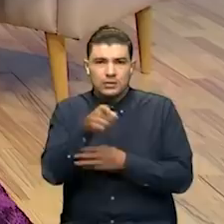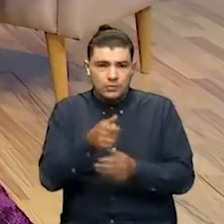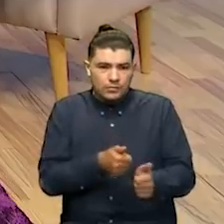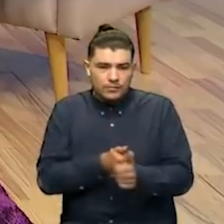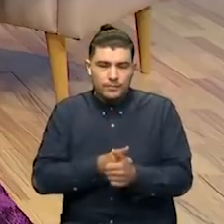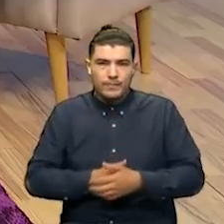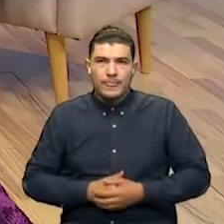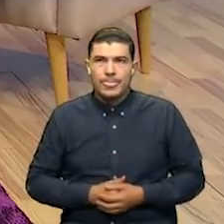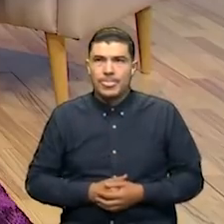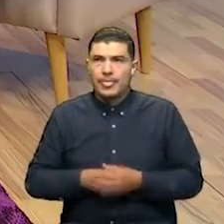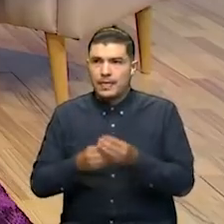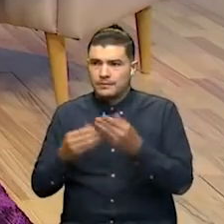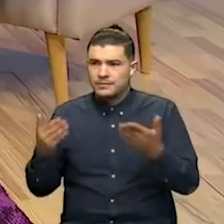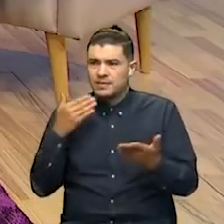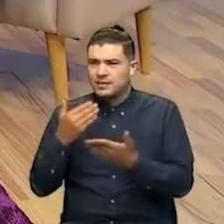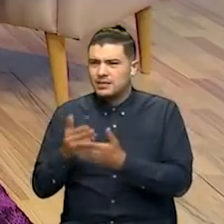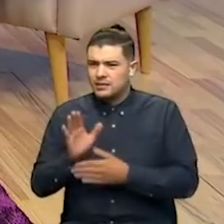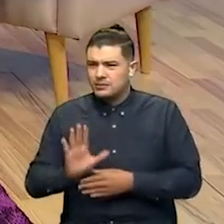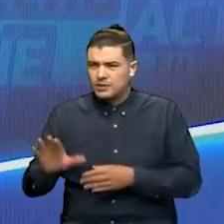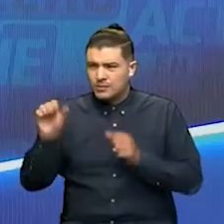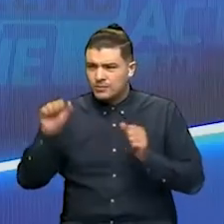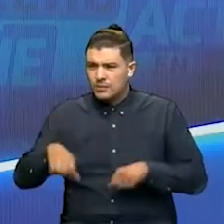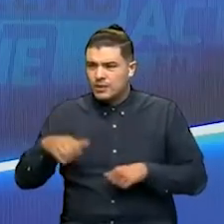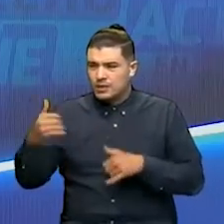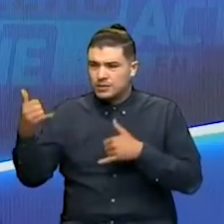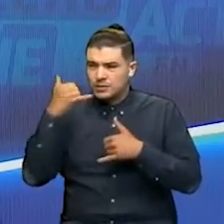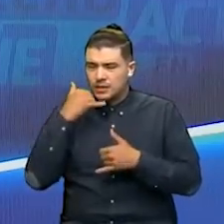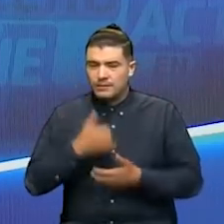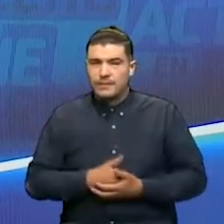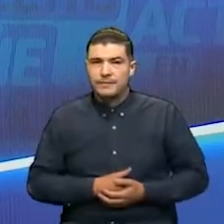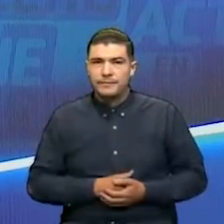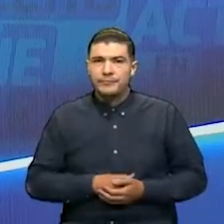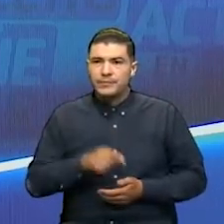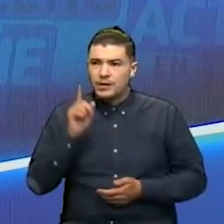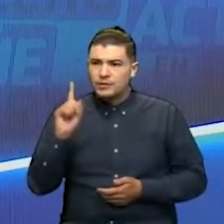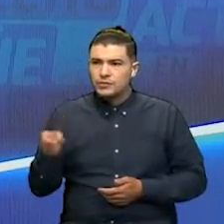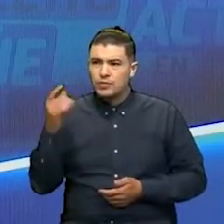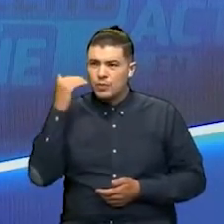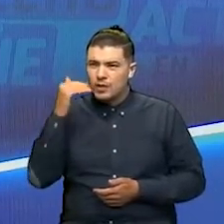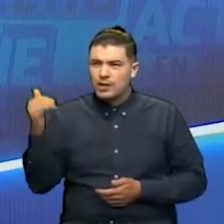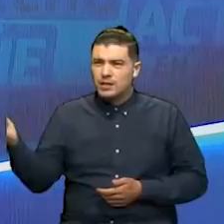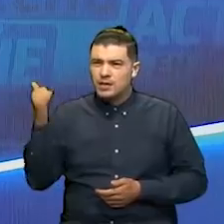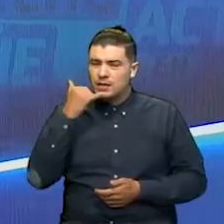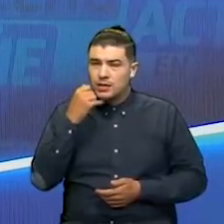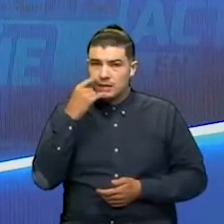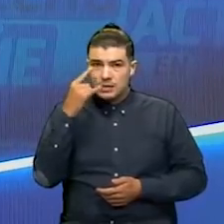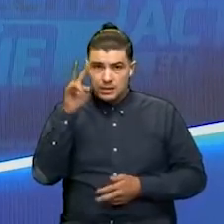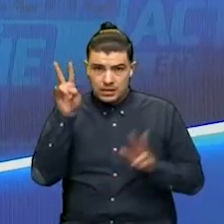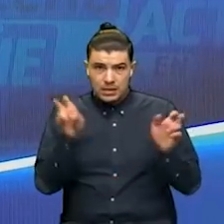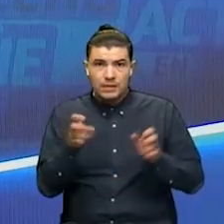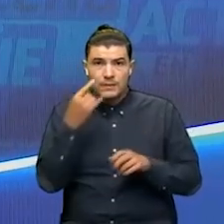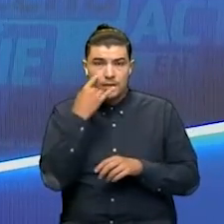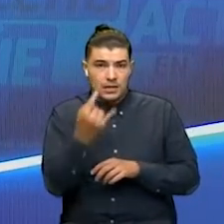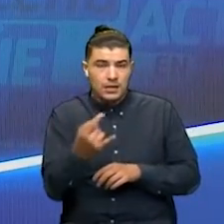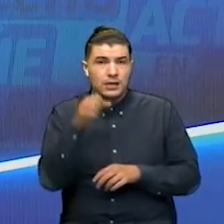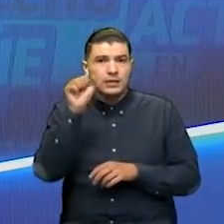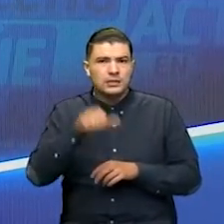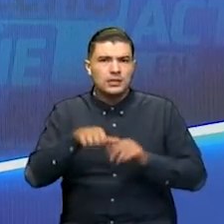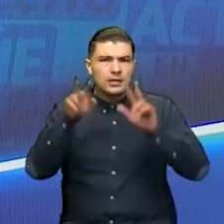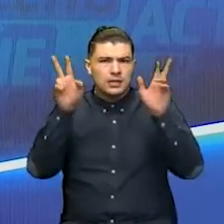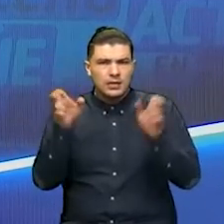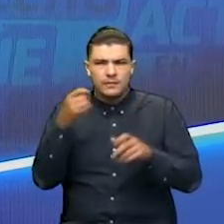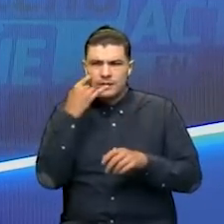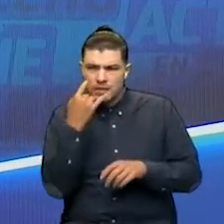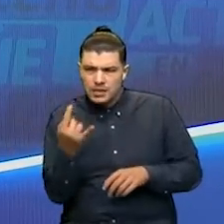orientación. María, muchas gracias a usted por contactarnos y esto que pregunta la señora María es bien interesante. ¿Importa o